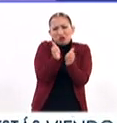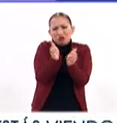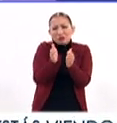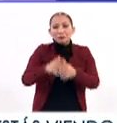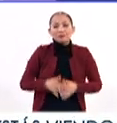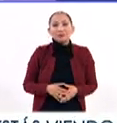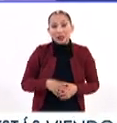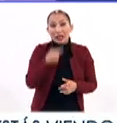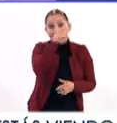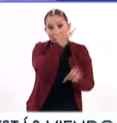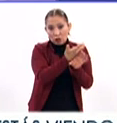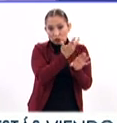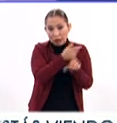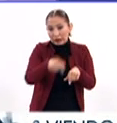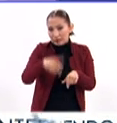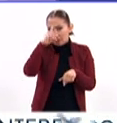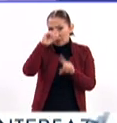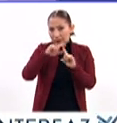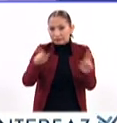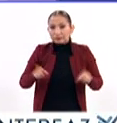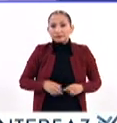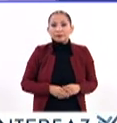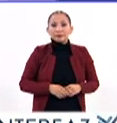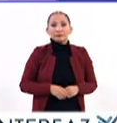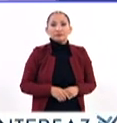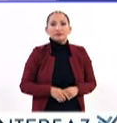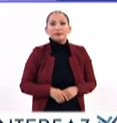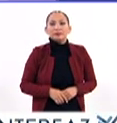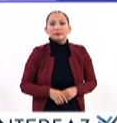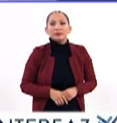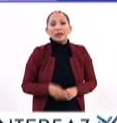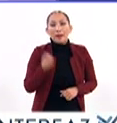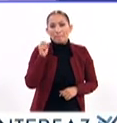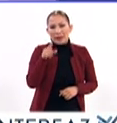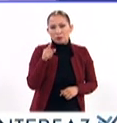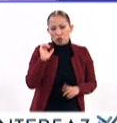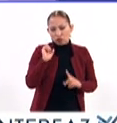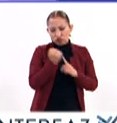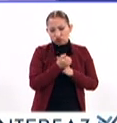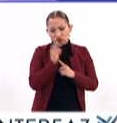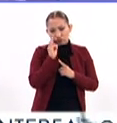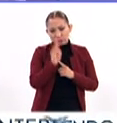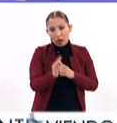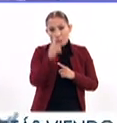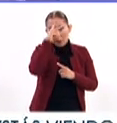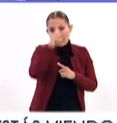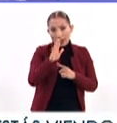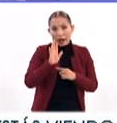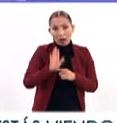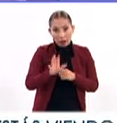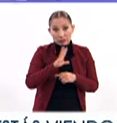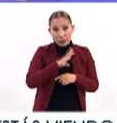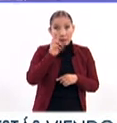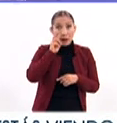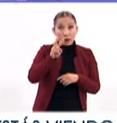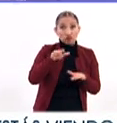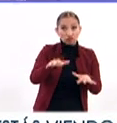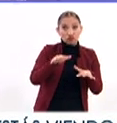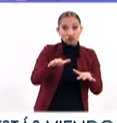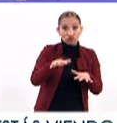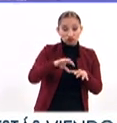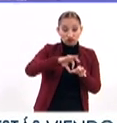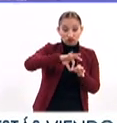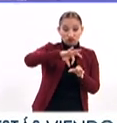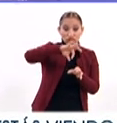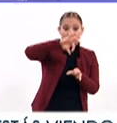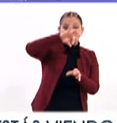sí, seguramente usted en este tipo de circunstancias como la mexicana sí se nota mucho la